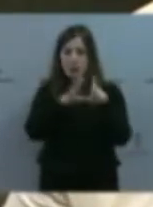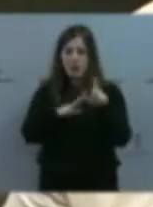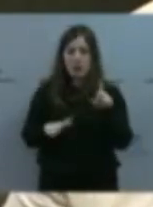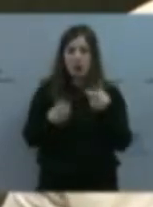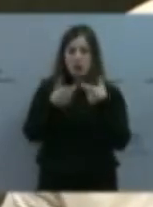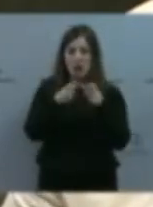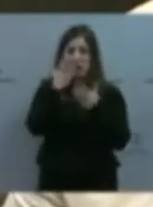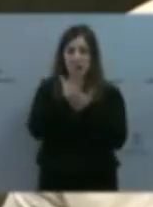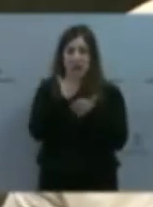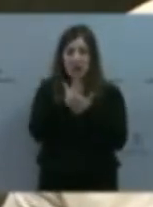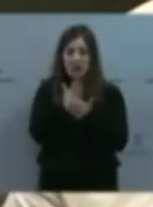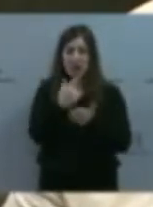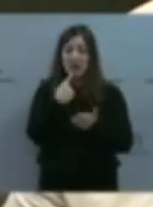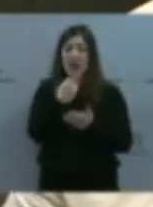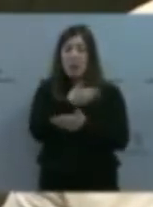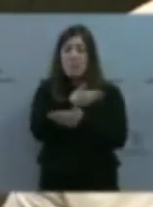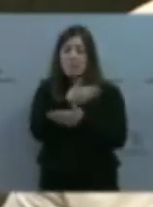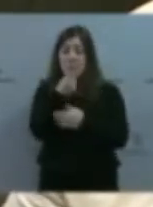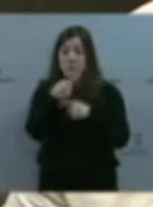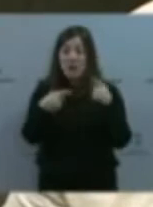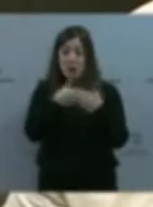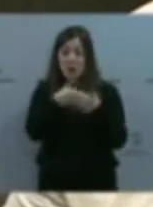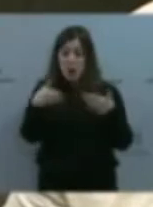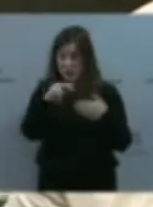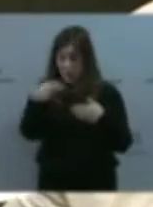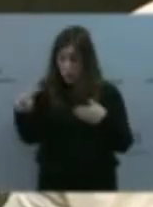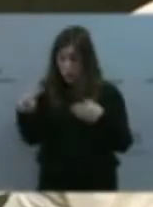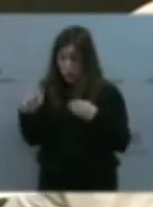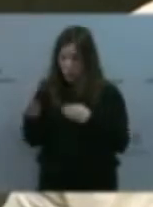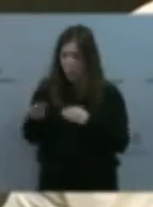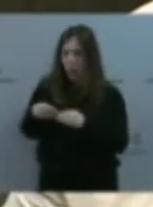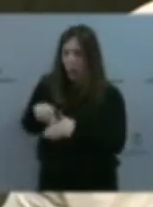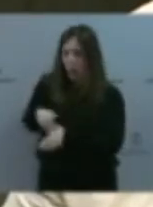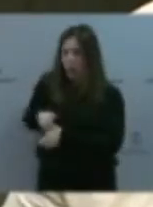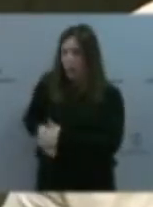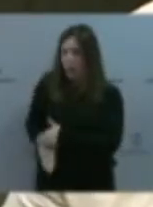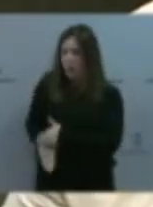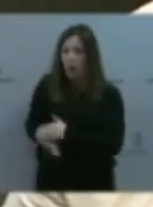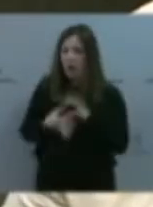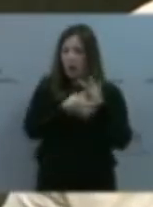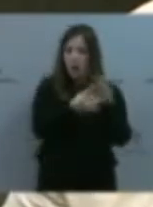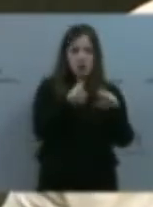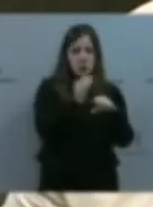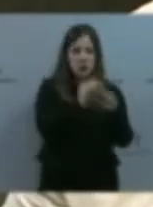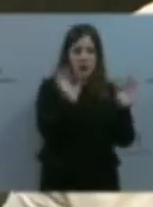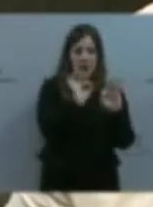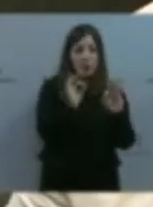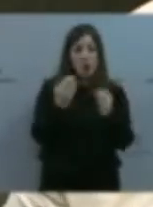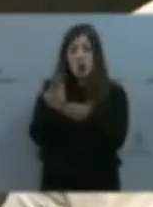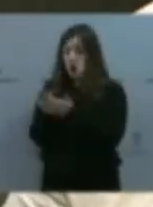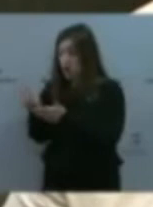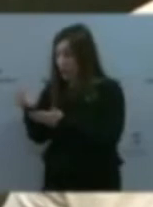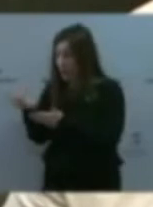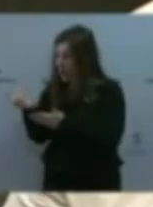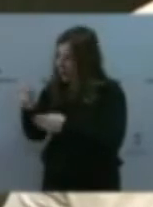de euros para fines que nada tienen que ver con la subvención, pero que nadie le solicita que devuelva. En el orfanato minero, el Fundoma,